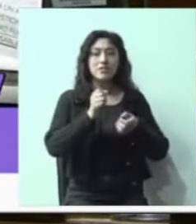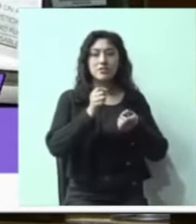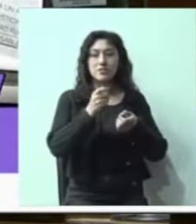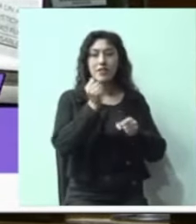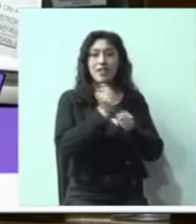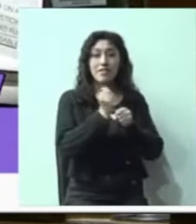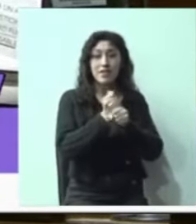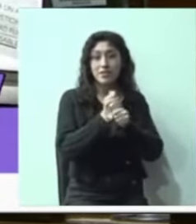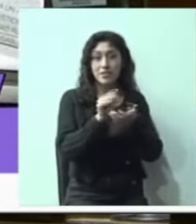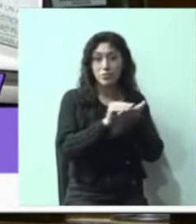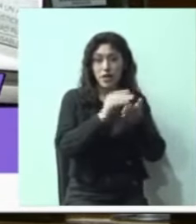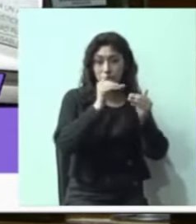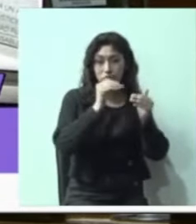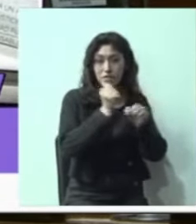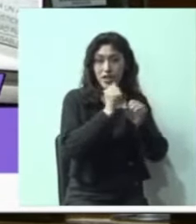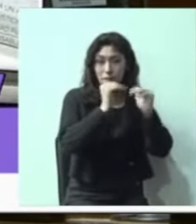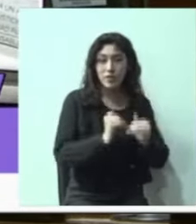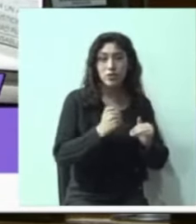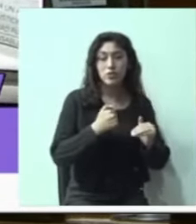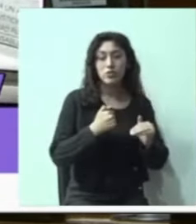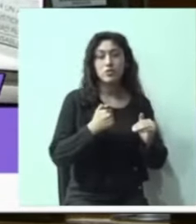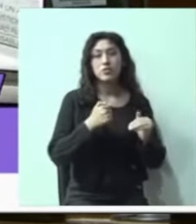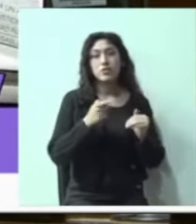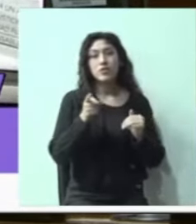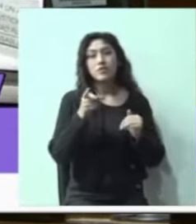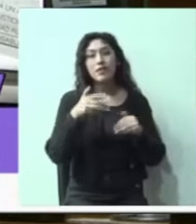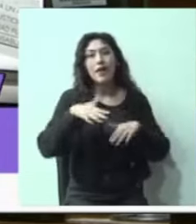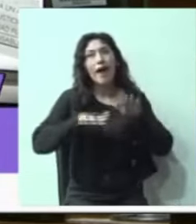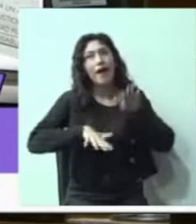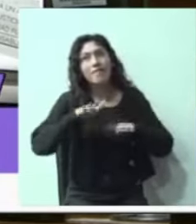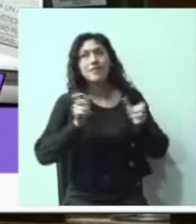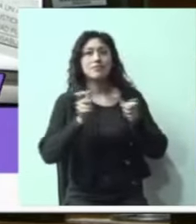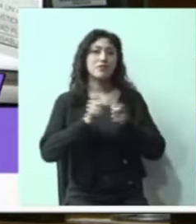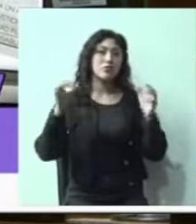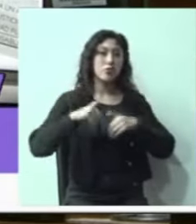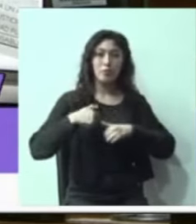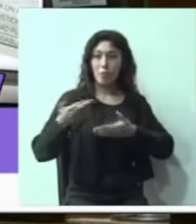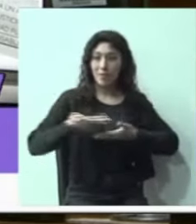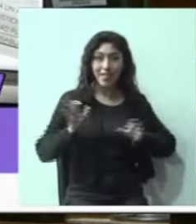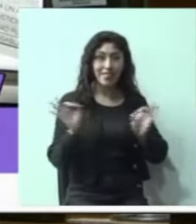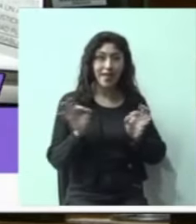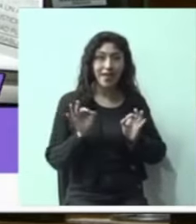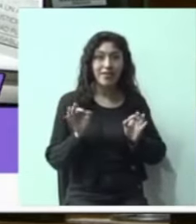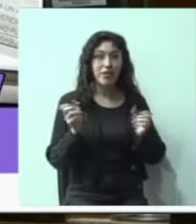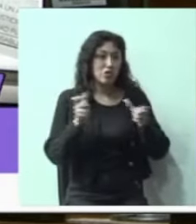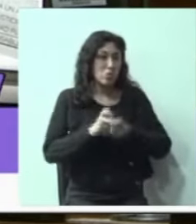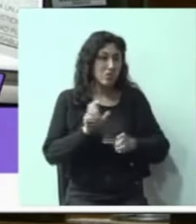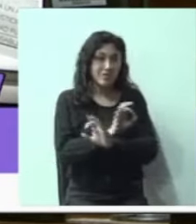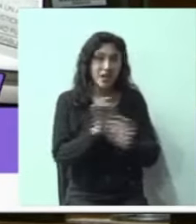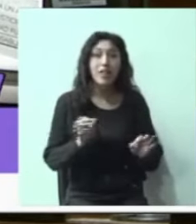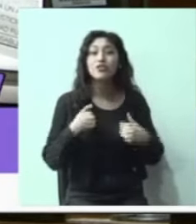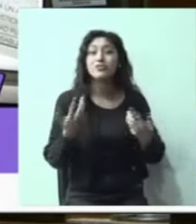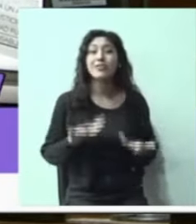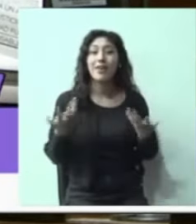menos. Yo estoy en varias comisiones. Se reúnen de vez en cuando. Yo quiero trabajar en Comisión de Salud. No me invitan. No se reúne. ¿Qué